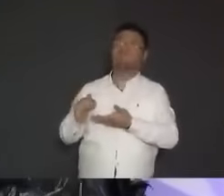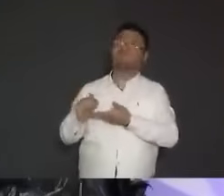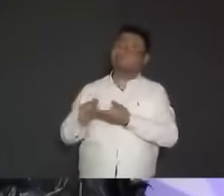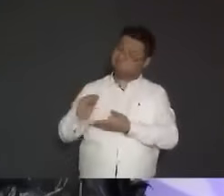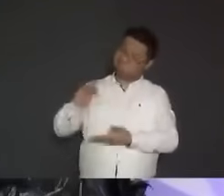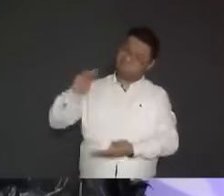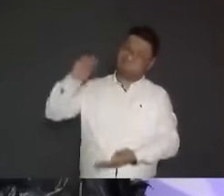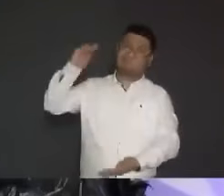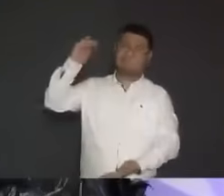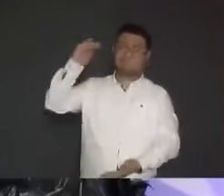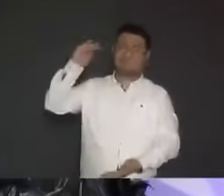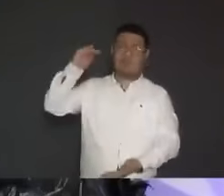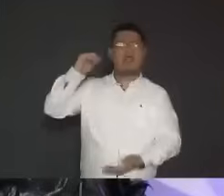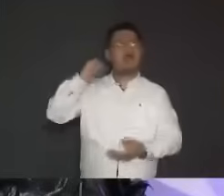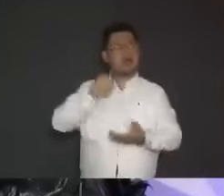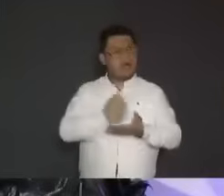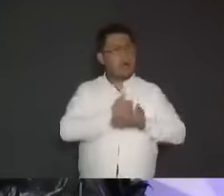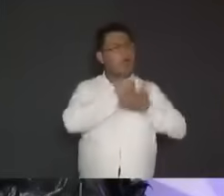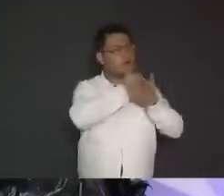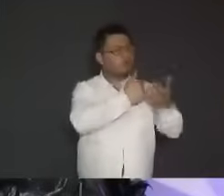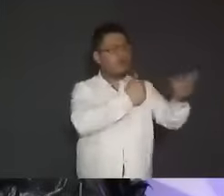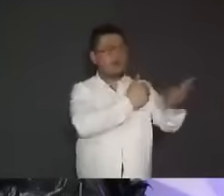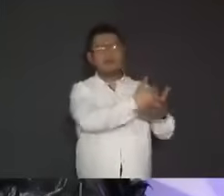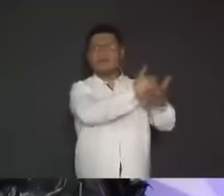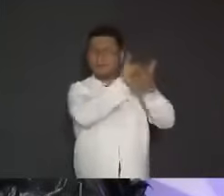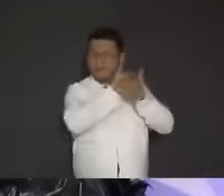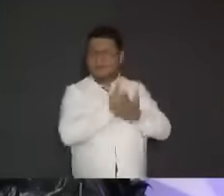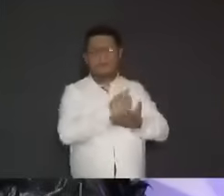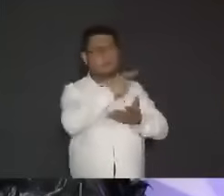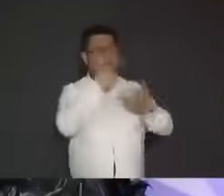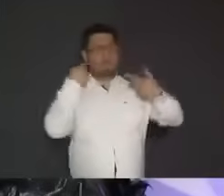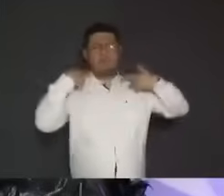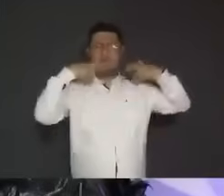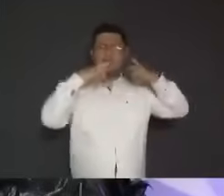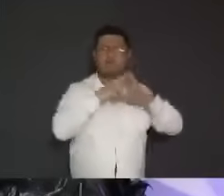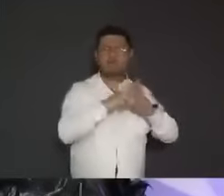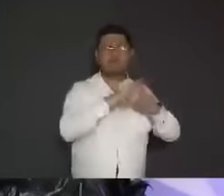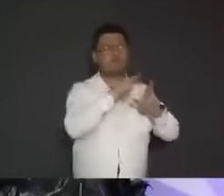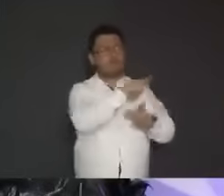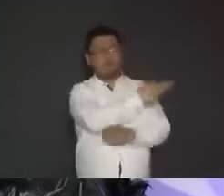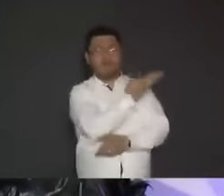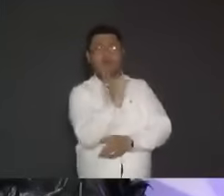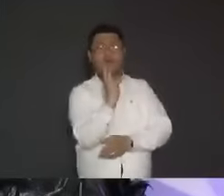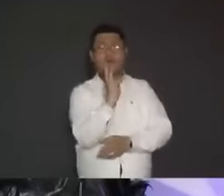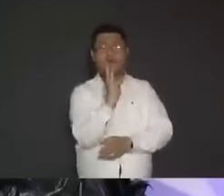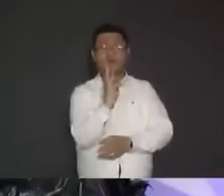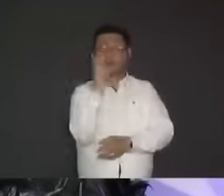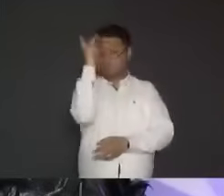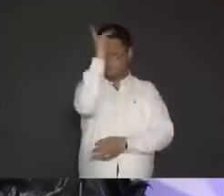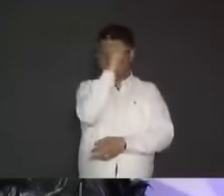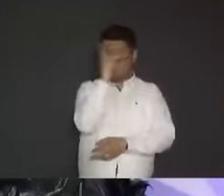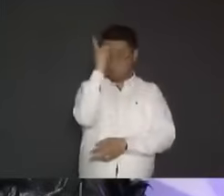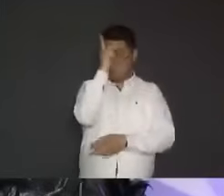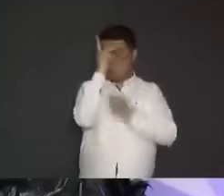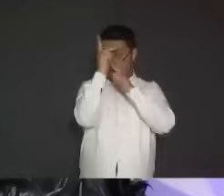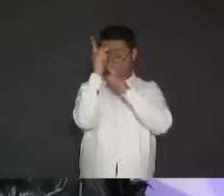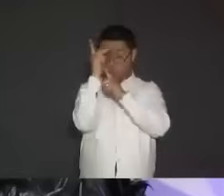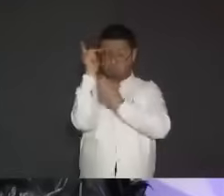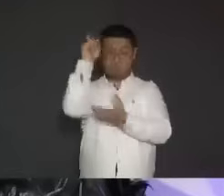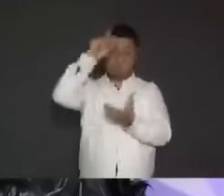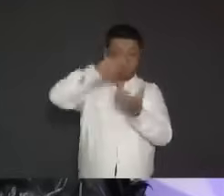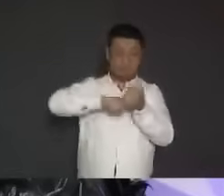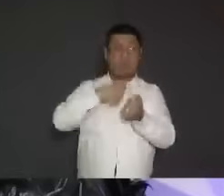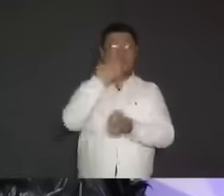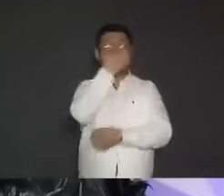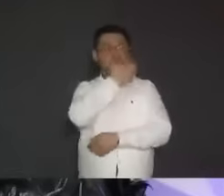apoyo de los maestros y maestras de Yucatán, aumentaremos el número de psicólogos en las escuelas para atender